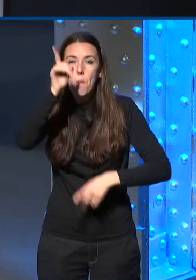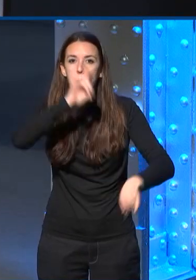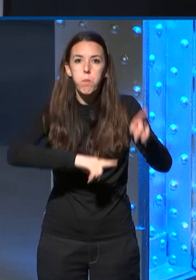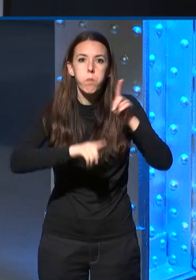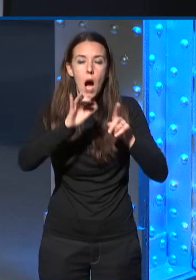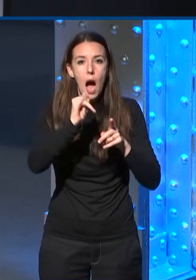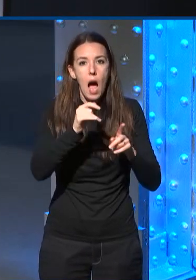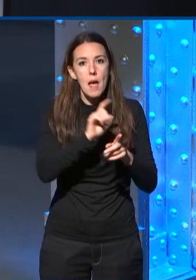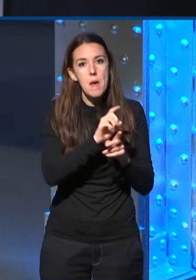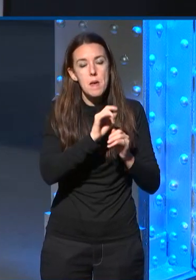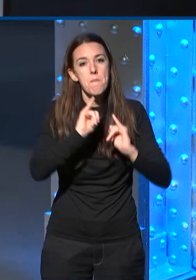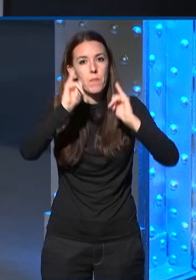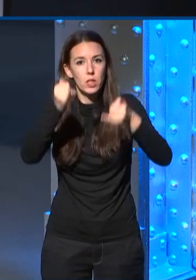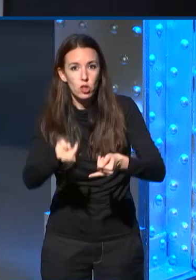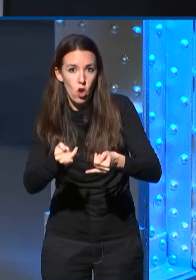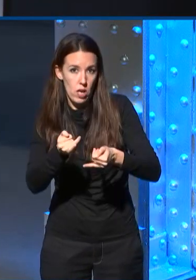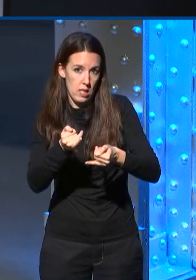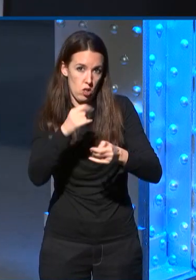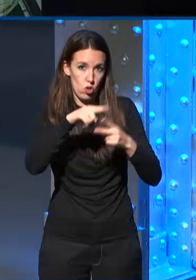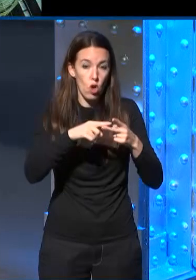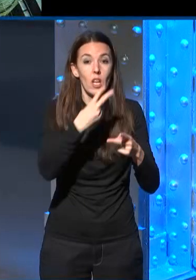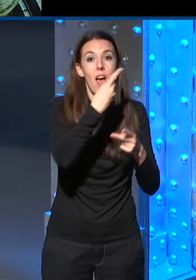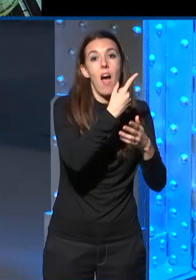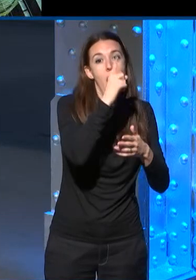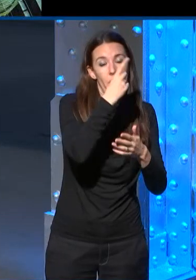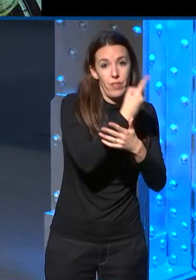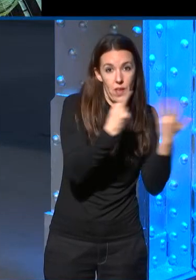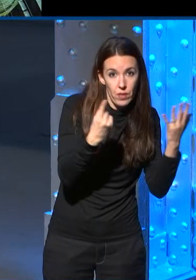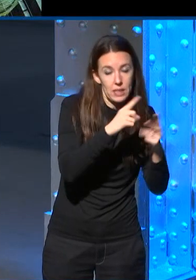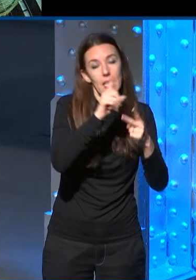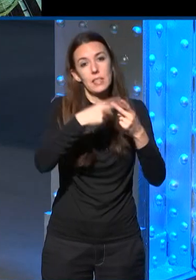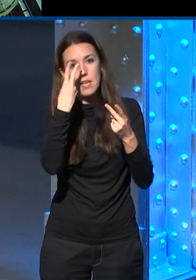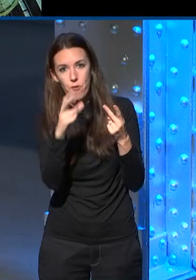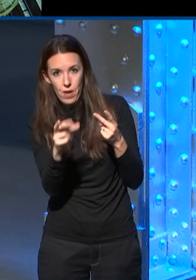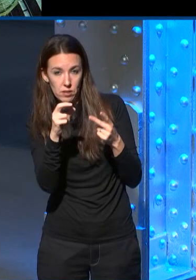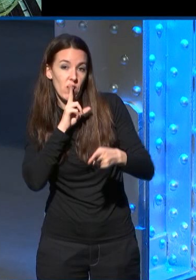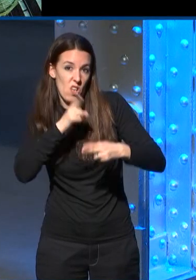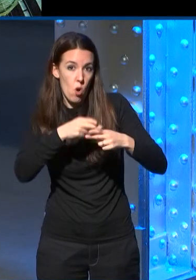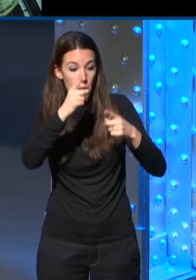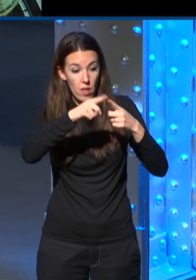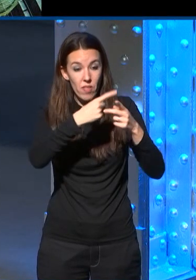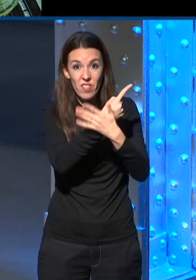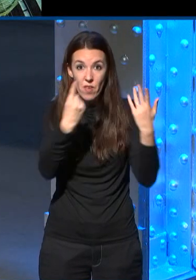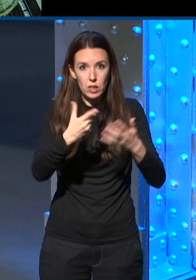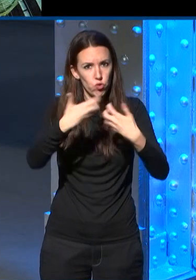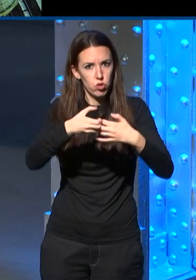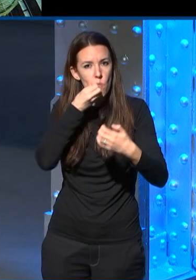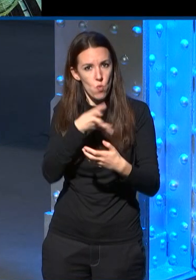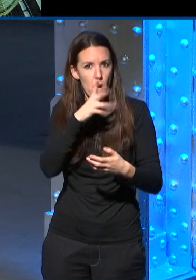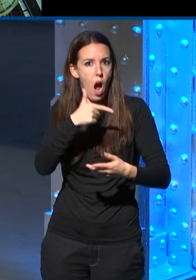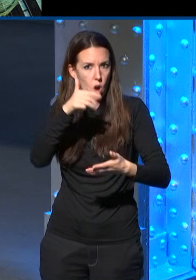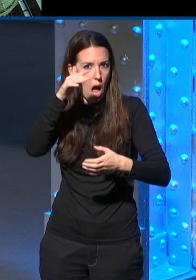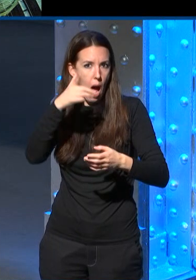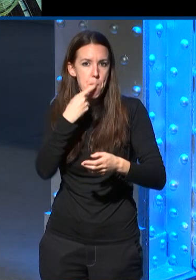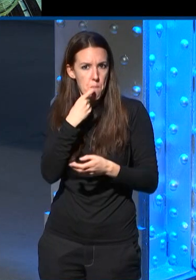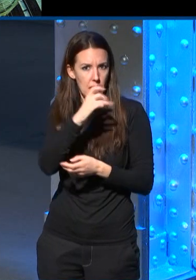tiene 2 misiones, ExoMars 16 y ExoMars 2020. ExoMars 16, un gran orbitador que está funcionando muy bien, ahora mismo en torno a Marte, pero el